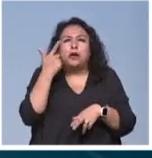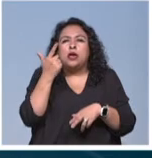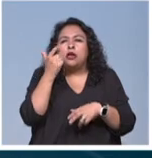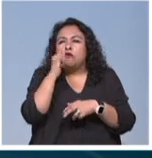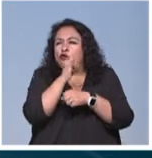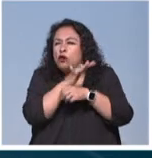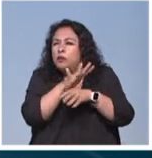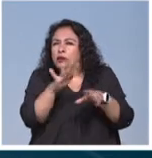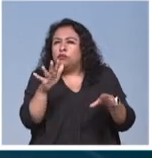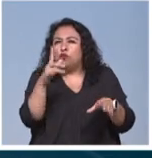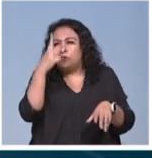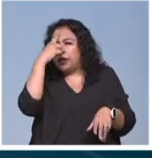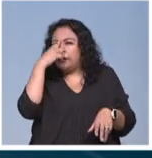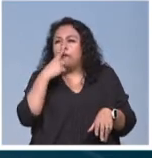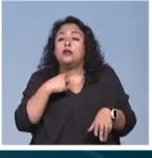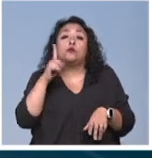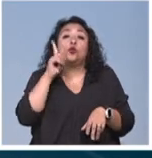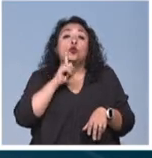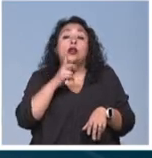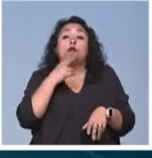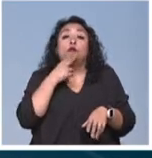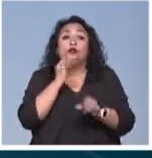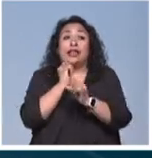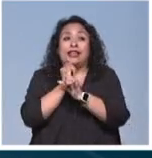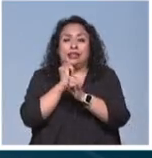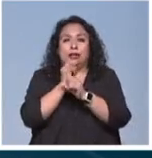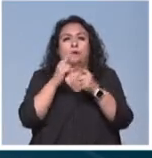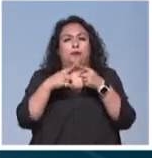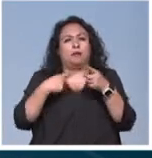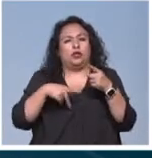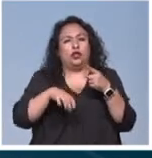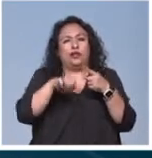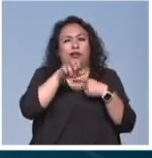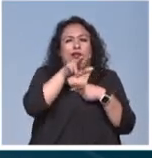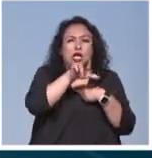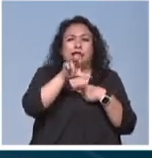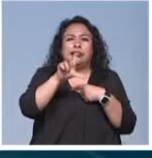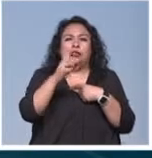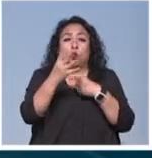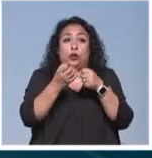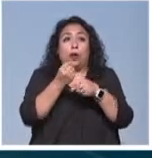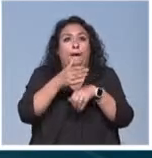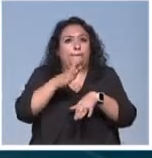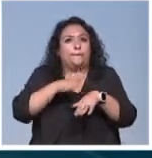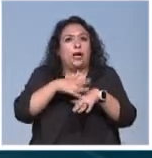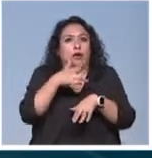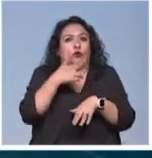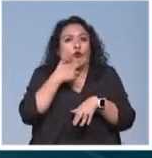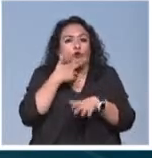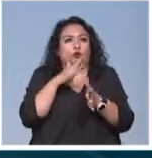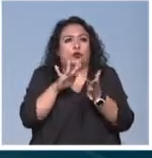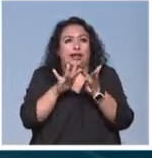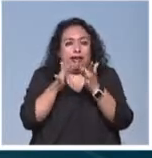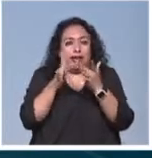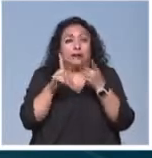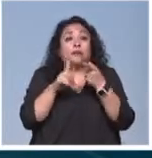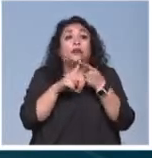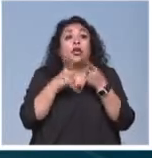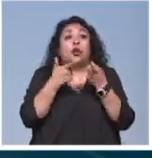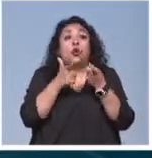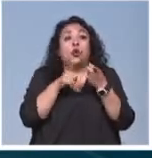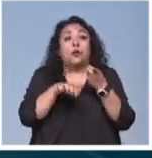del perfil de las mujeres usuarias de internet las personas entre 18 y 34 años son las que más utilizan la red seguido del grupo